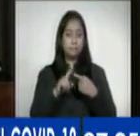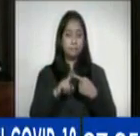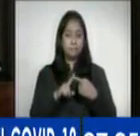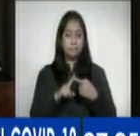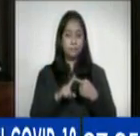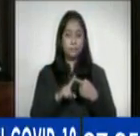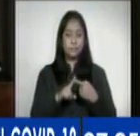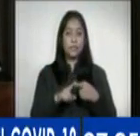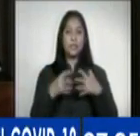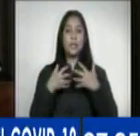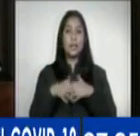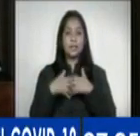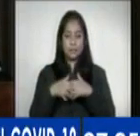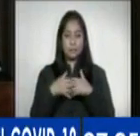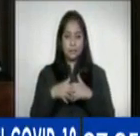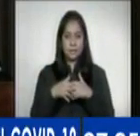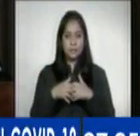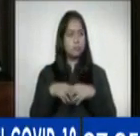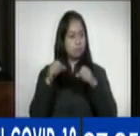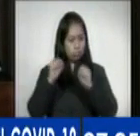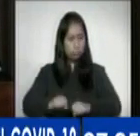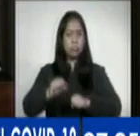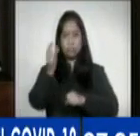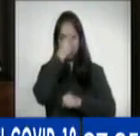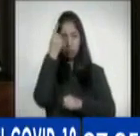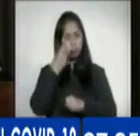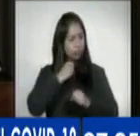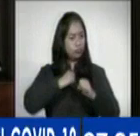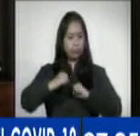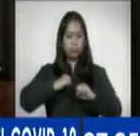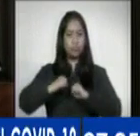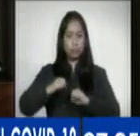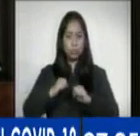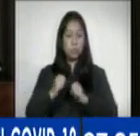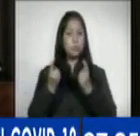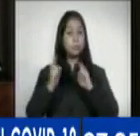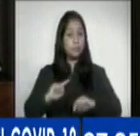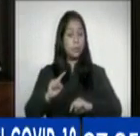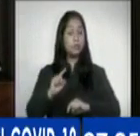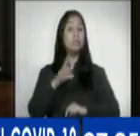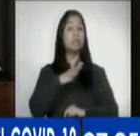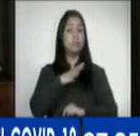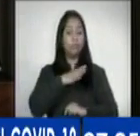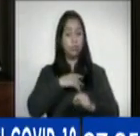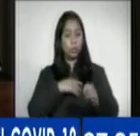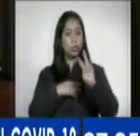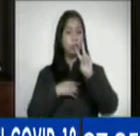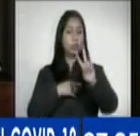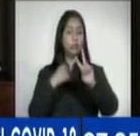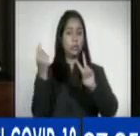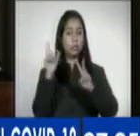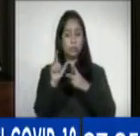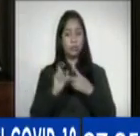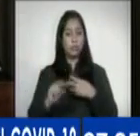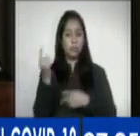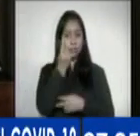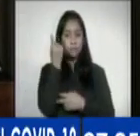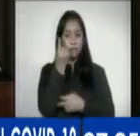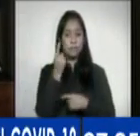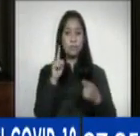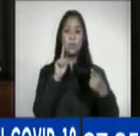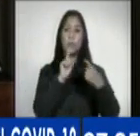empresas pueden trabajar si llenan 2 requisitos. Uno